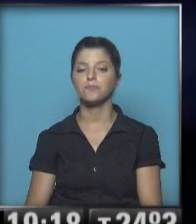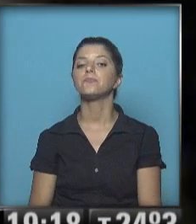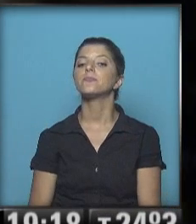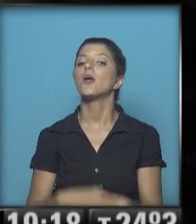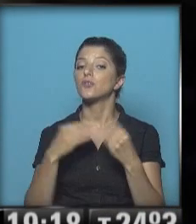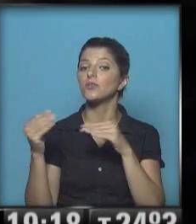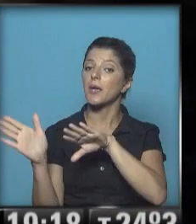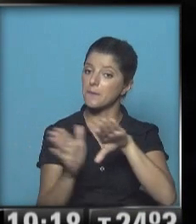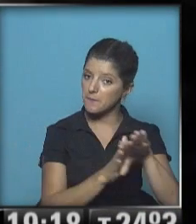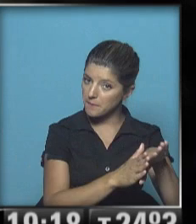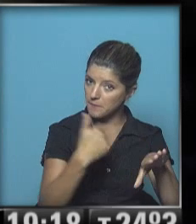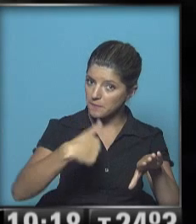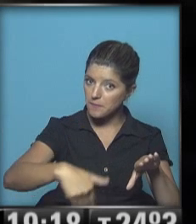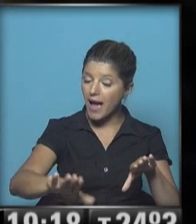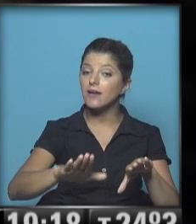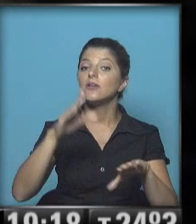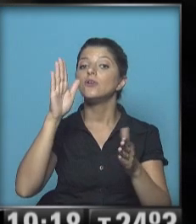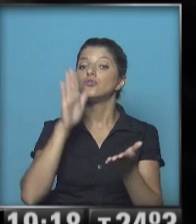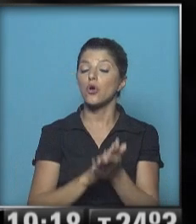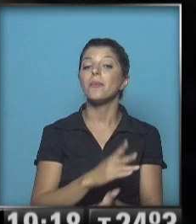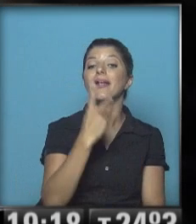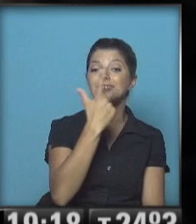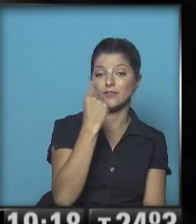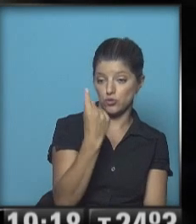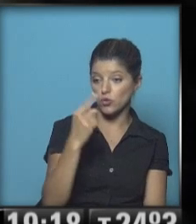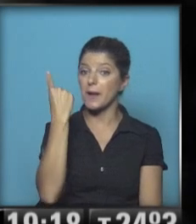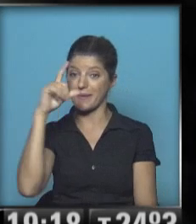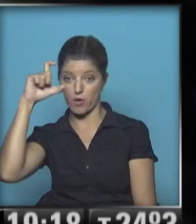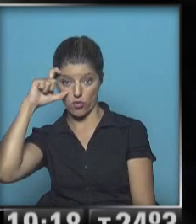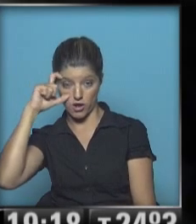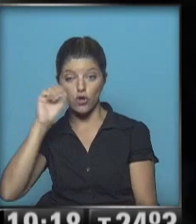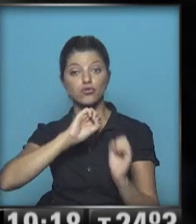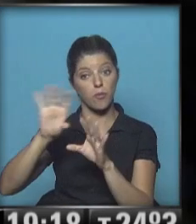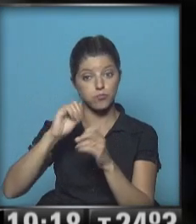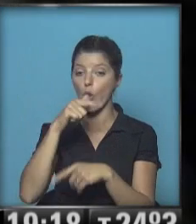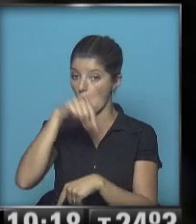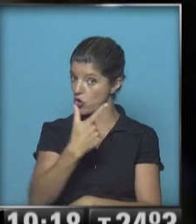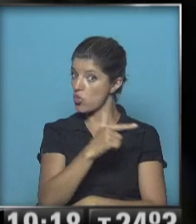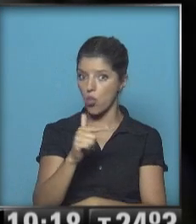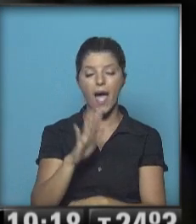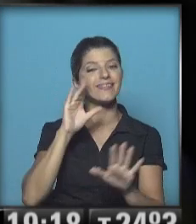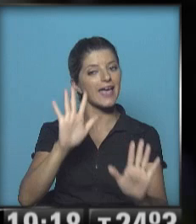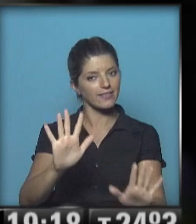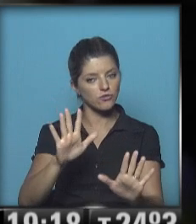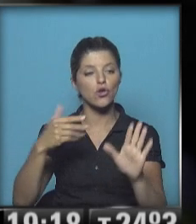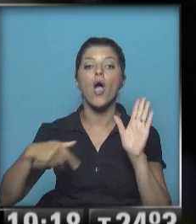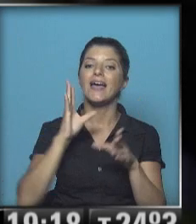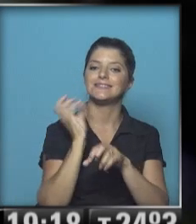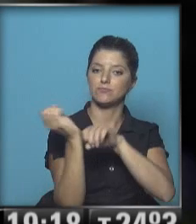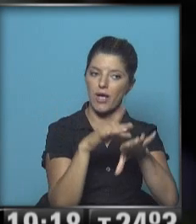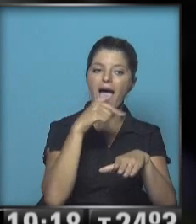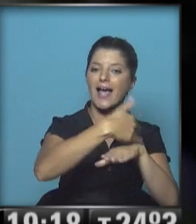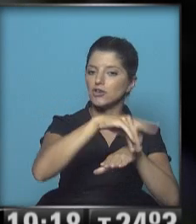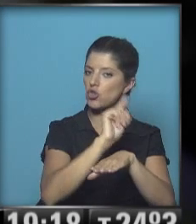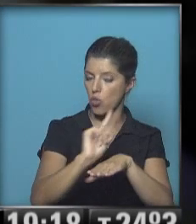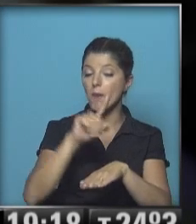pasar este 31 de diciembre y 1 de enero con el servicio de la recolección de residuos? No va a haber hoy, así que atención a no retirar la basura. Y